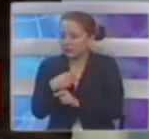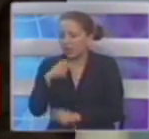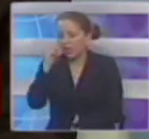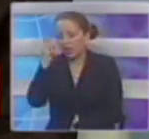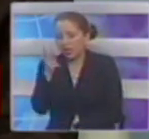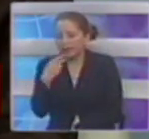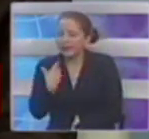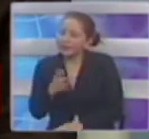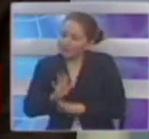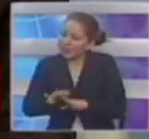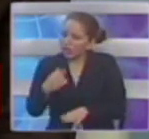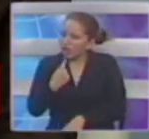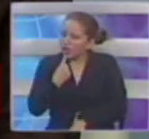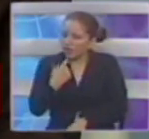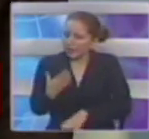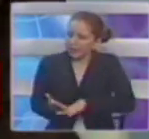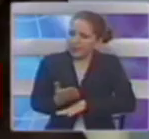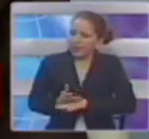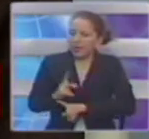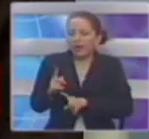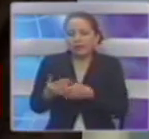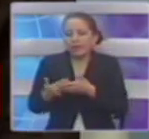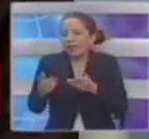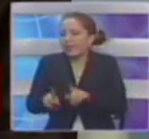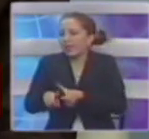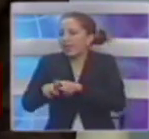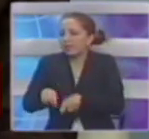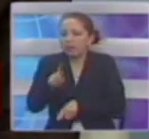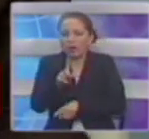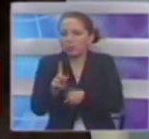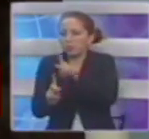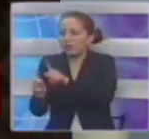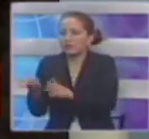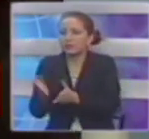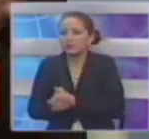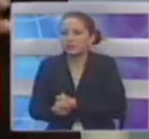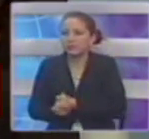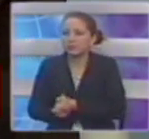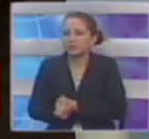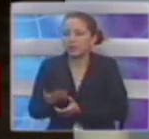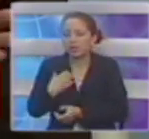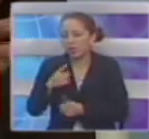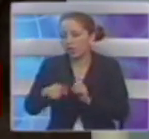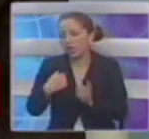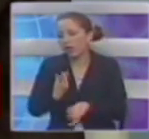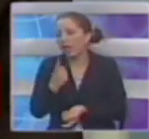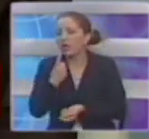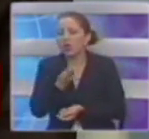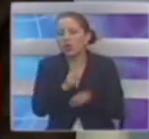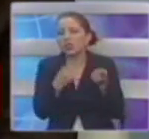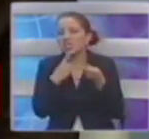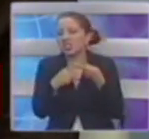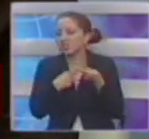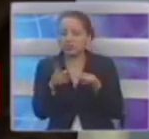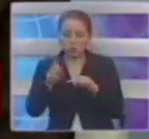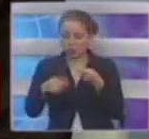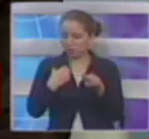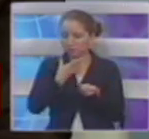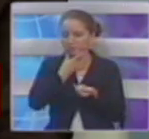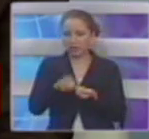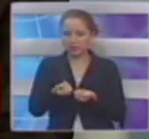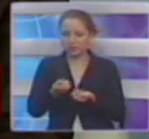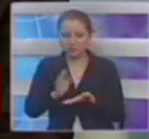decía antes que hay casos y casos, ¿no? Como ese de decir yo no soy Papá Noel, me parece una respuesta